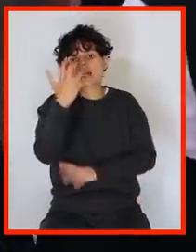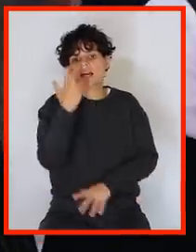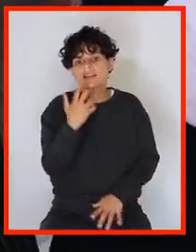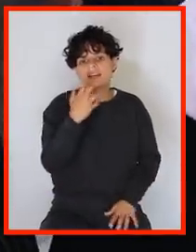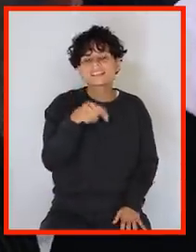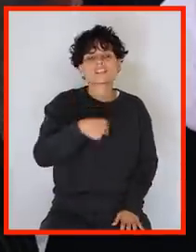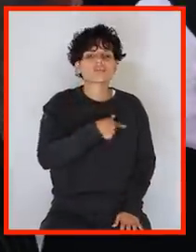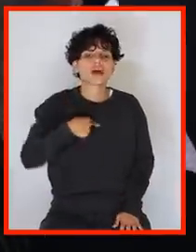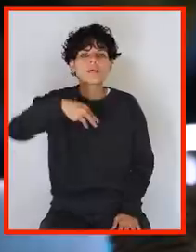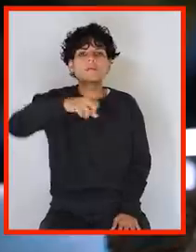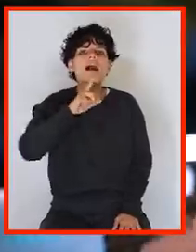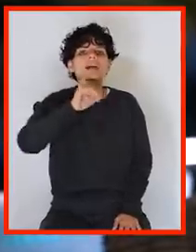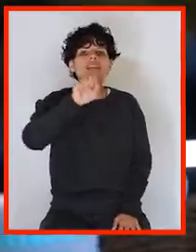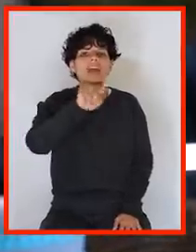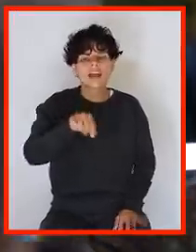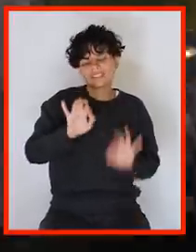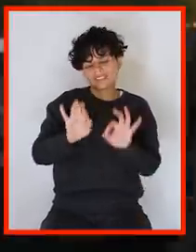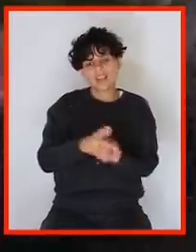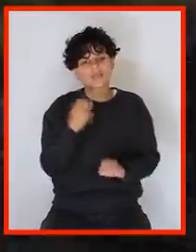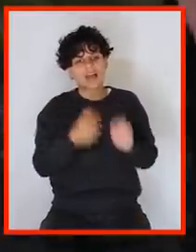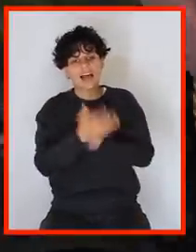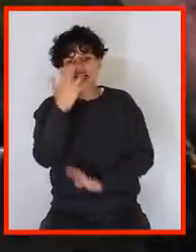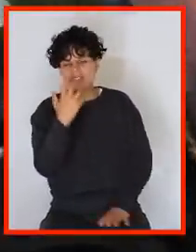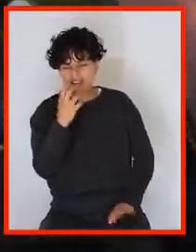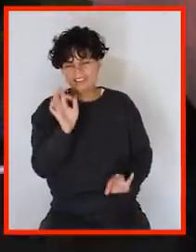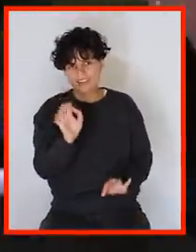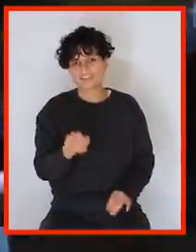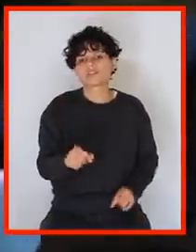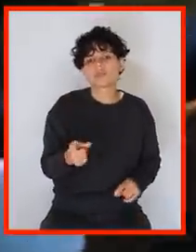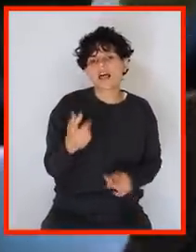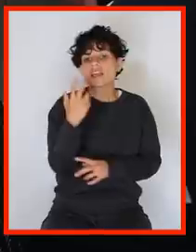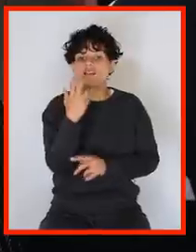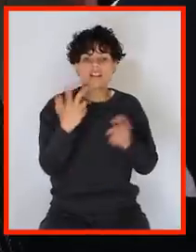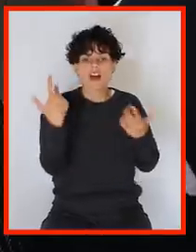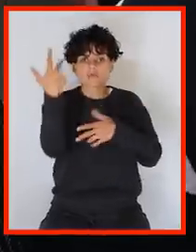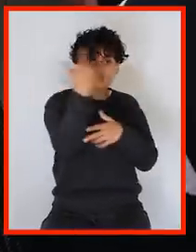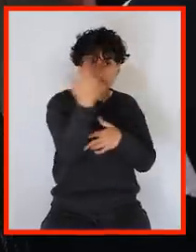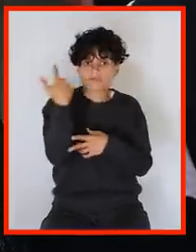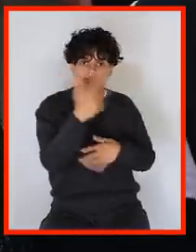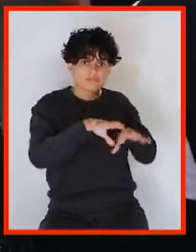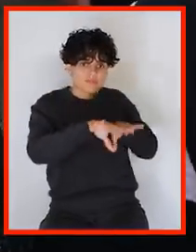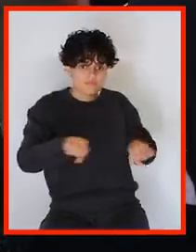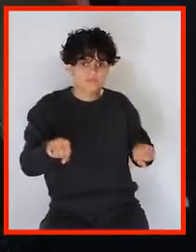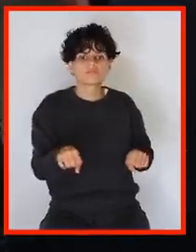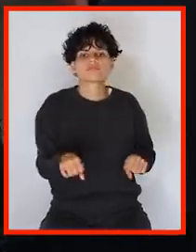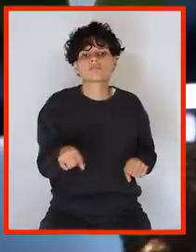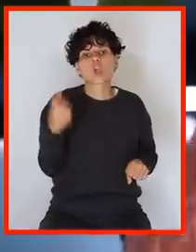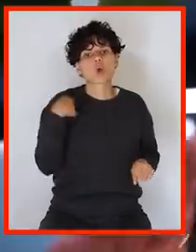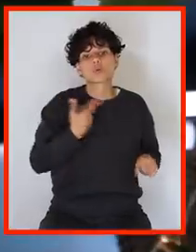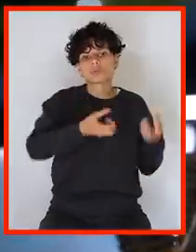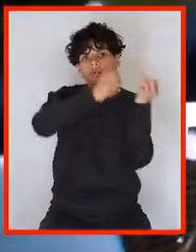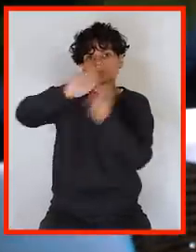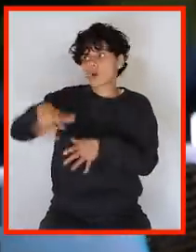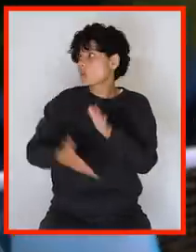grabar. Me llamo Matías. Ya, Matías, hay que grabar. Vamos, hermano, ahí grabamos. Terminamos como las tomas y después